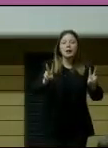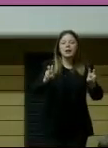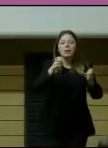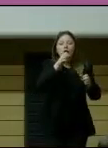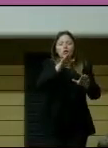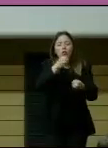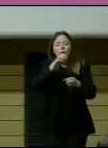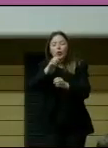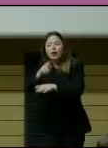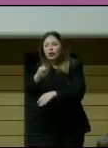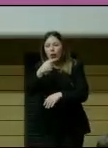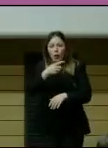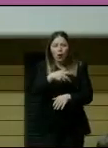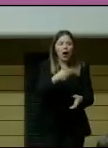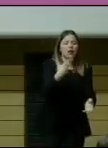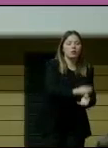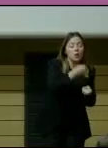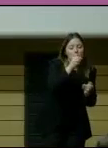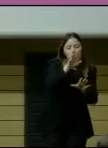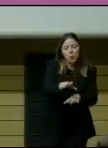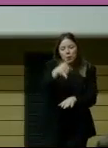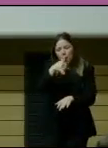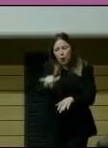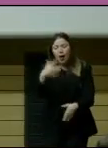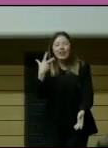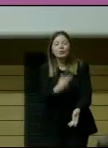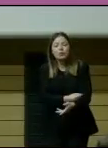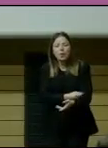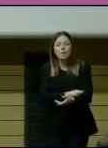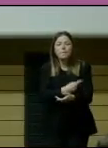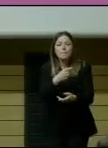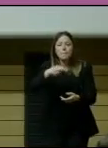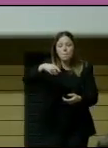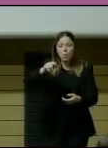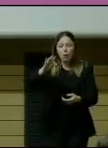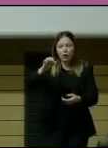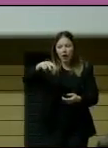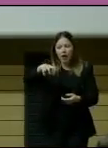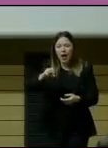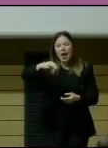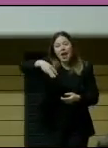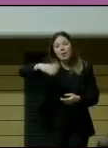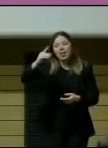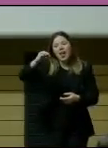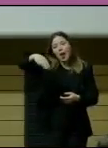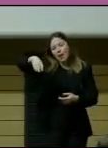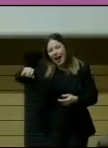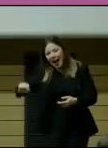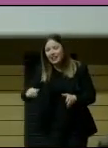de sustituciones de unas drogas por la otra. La heroína sustituyó a la morfina. Cuando no hubo MDMA debido a una crisis de desaforos en el